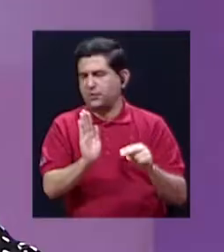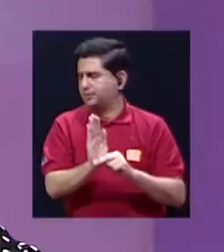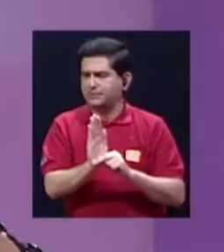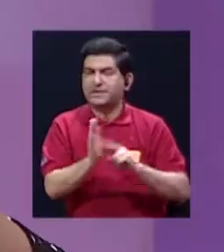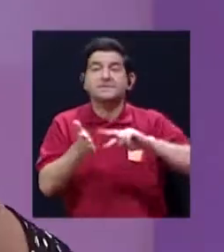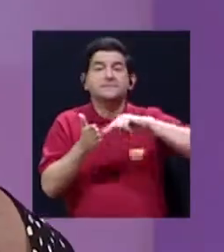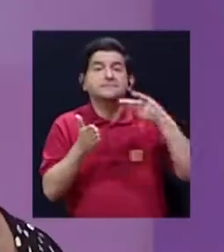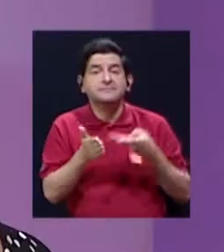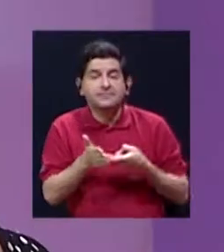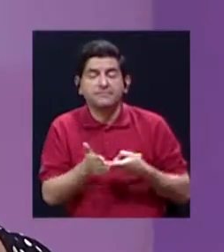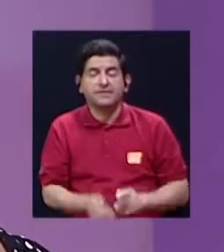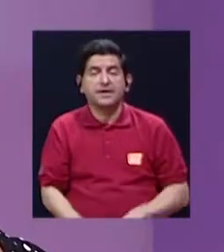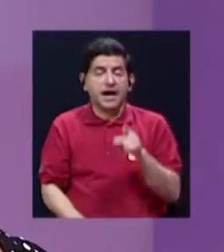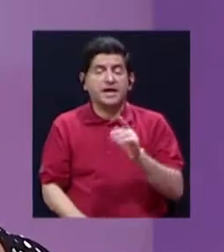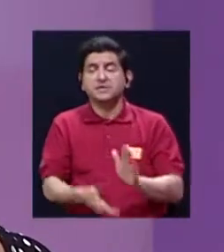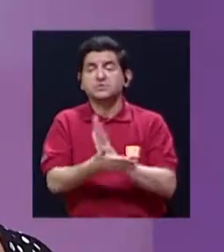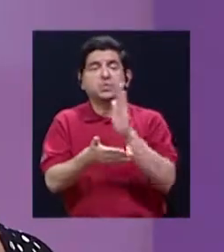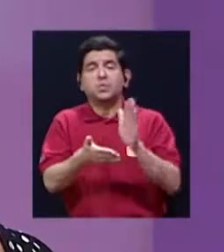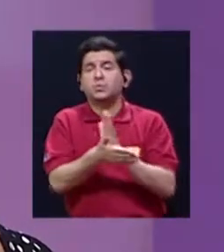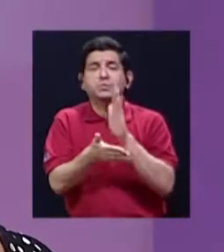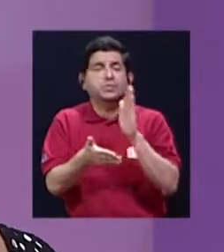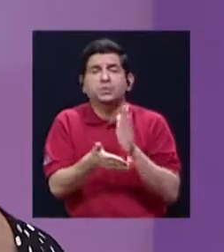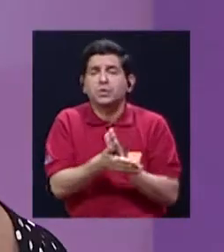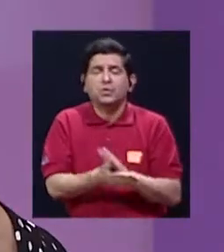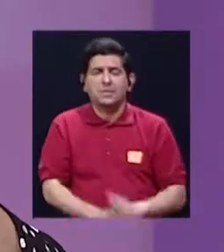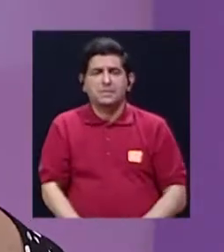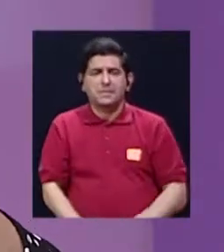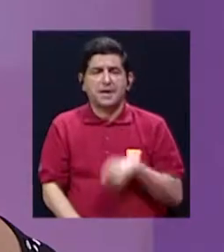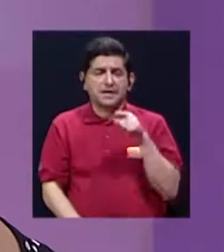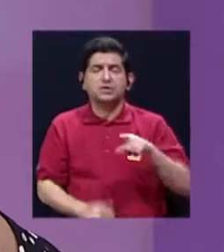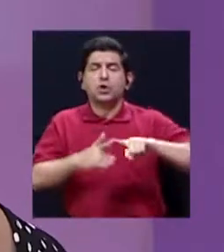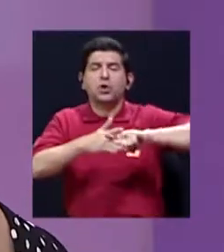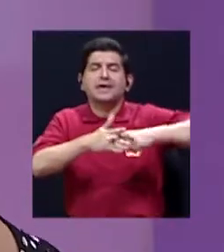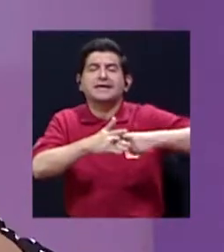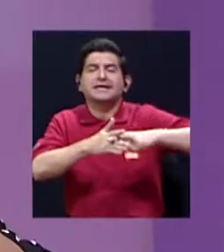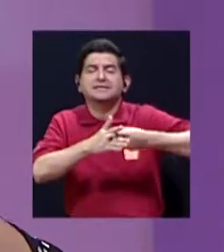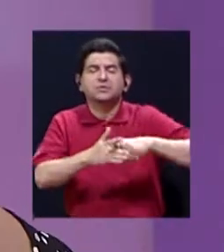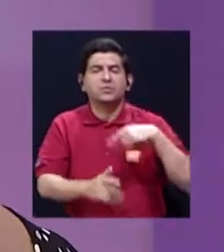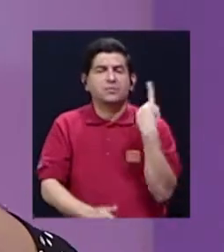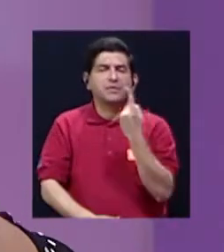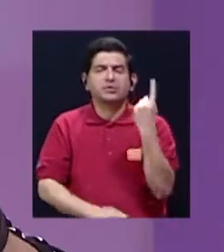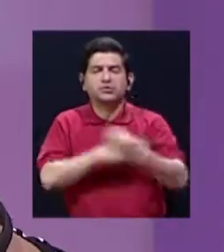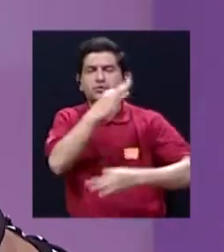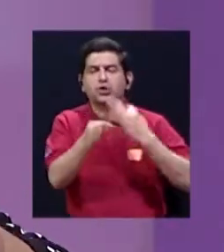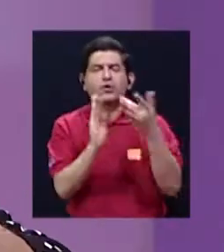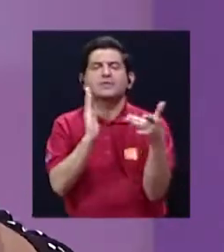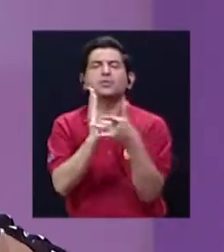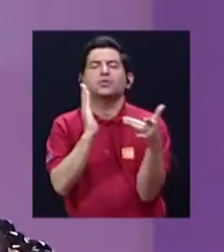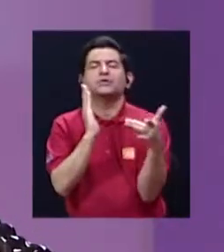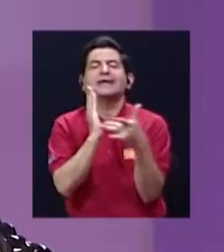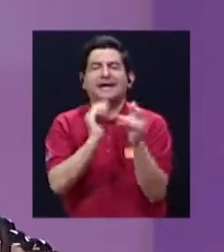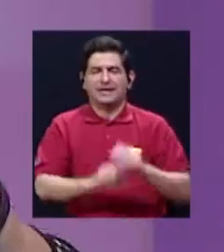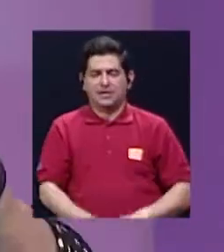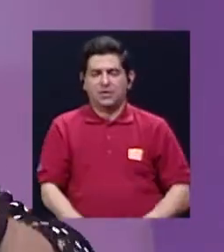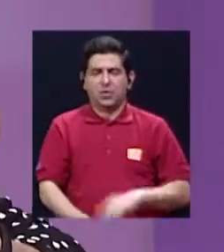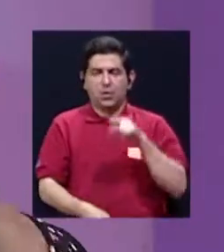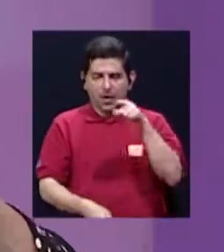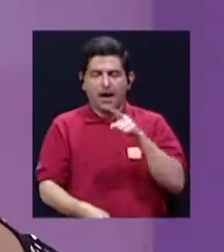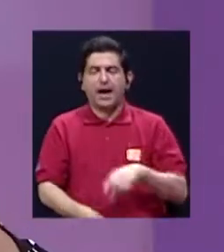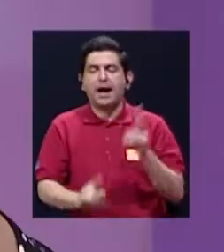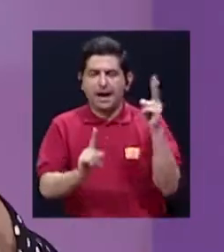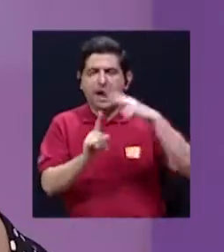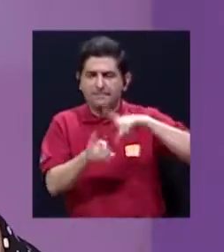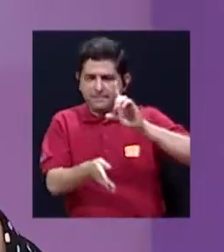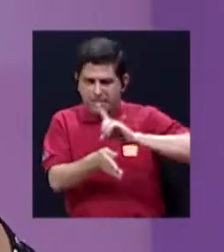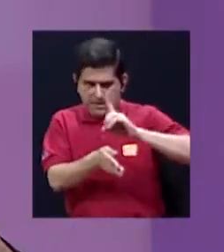sino que es un protocolo que es un instrumento meramente técnico, médico y que